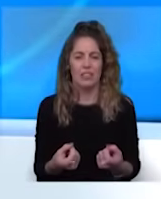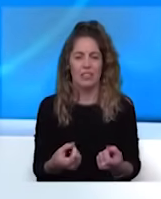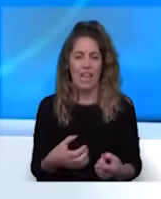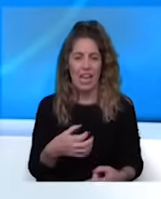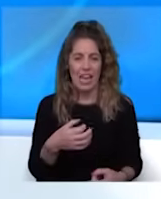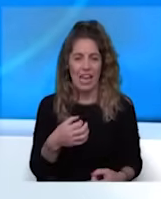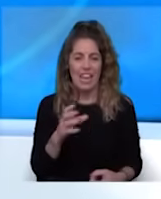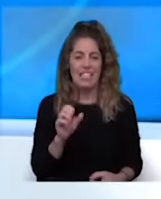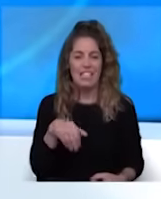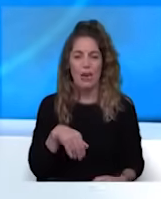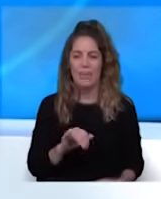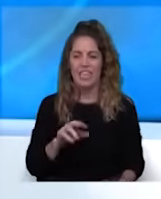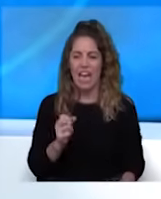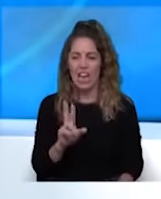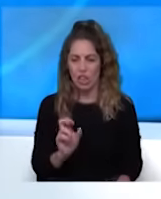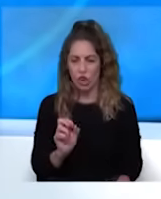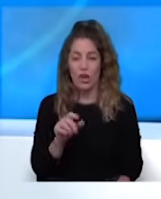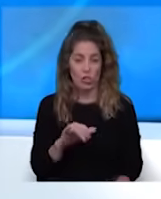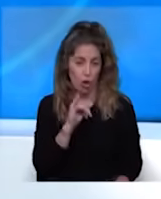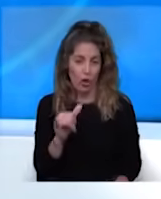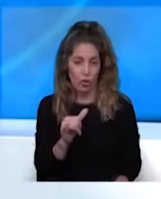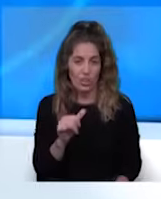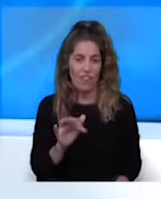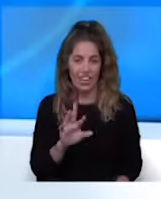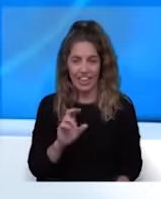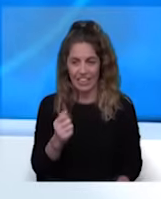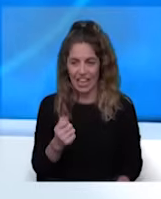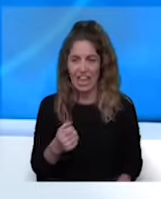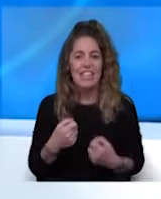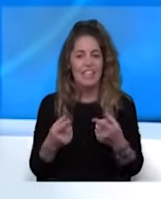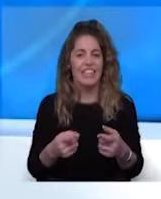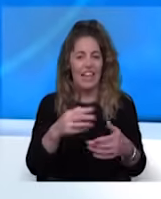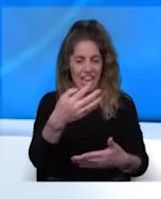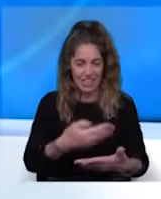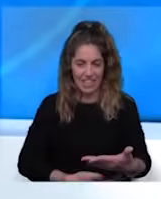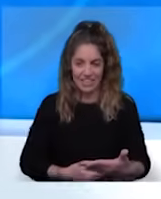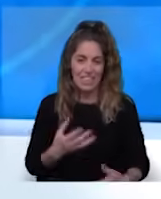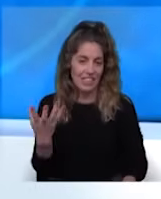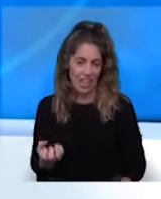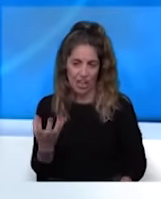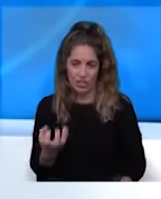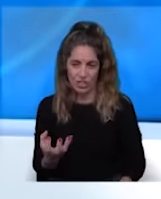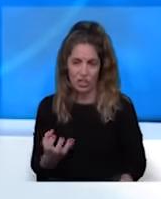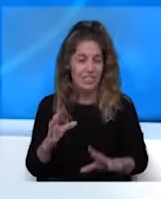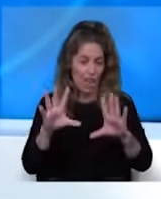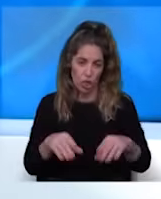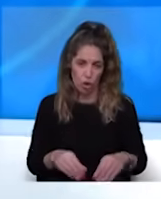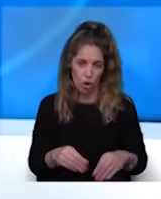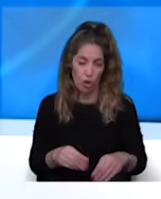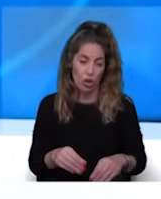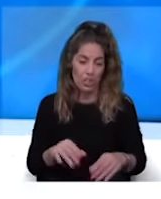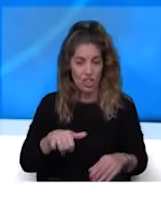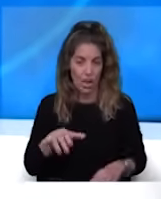que eso es lo que va a contar Juan Raúl Ferreira como Se entregan las actas y las grabaciones y todo lo que bueno que hemos